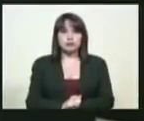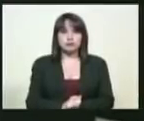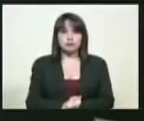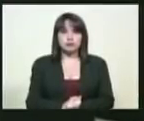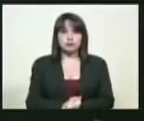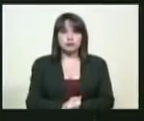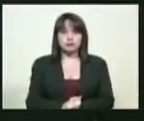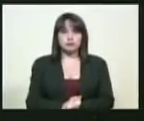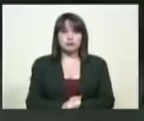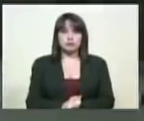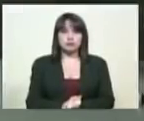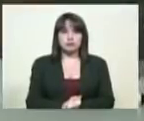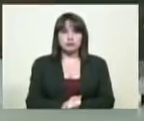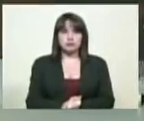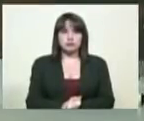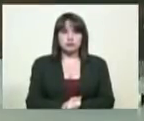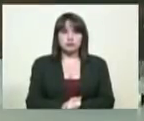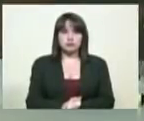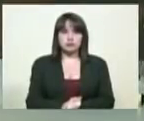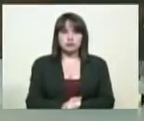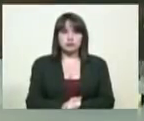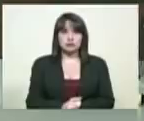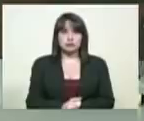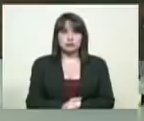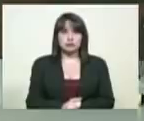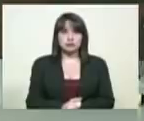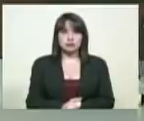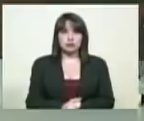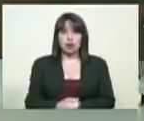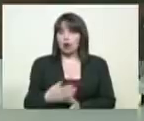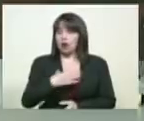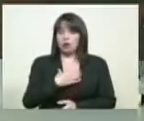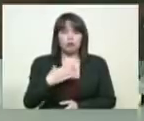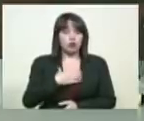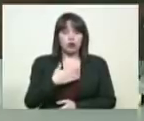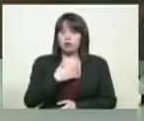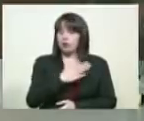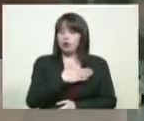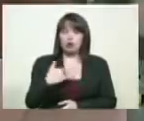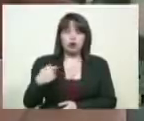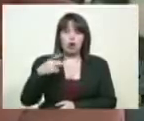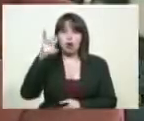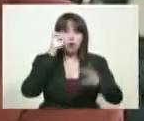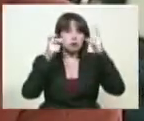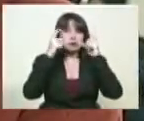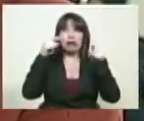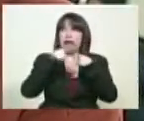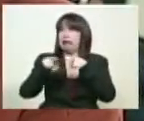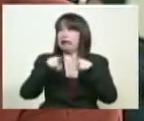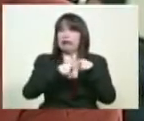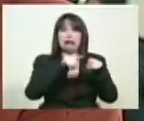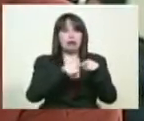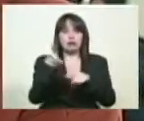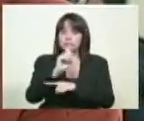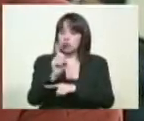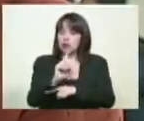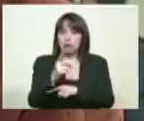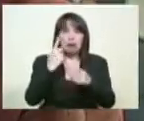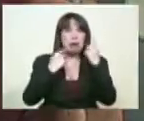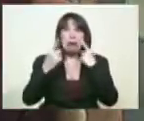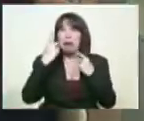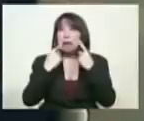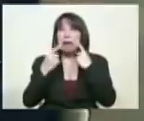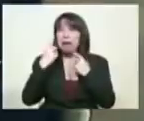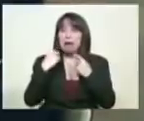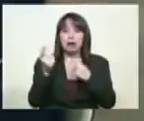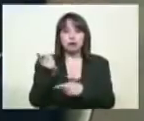resolver los problemas de los repuestos no podemos no quiere escuchar más discursos es lo que yo decía ayer el lloriqueo el